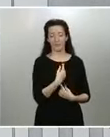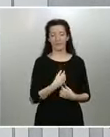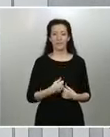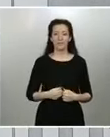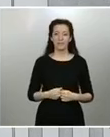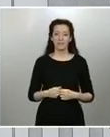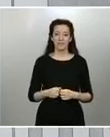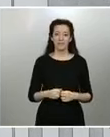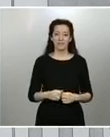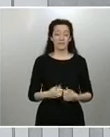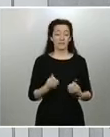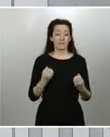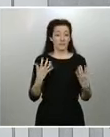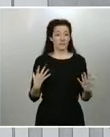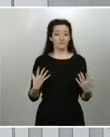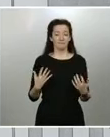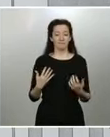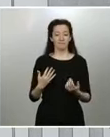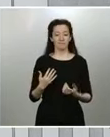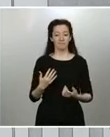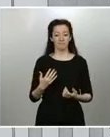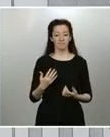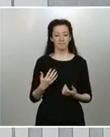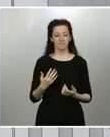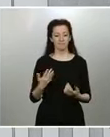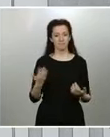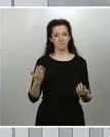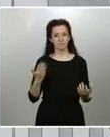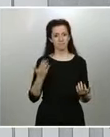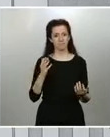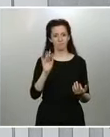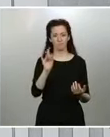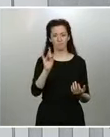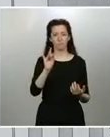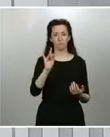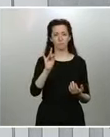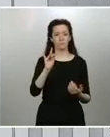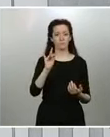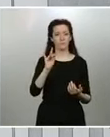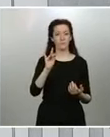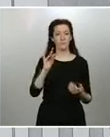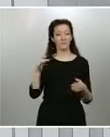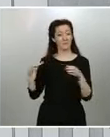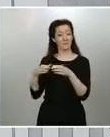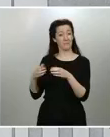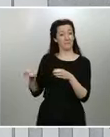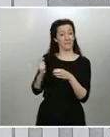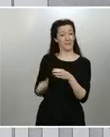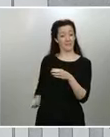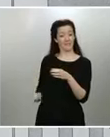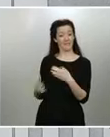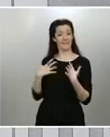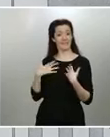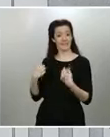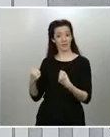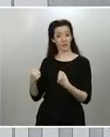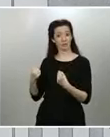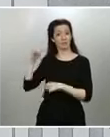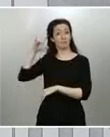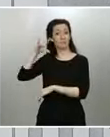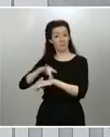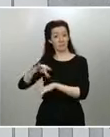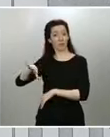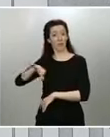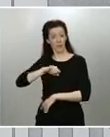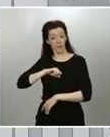informando muy problema del conjunto de profesionales sanitarios contagiados vamos a intentar